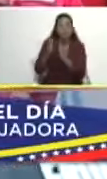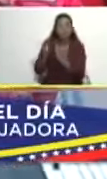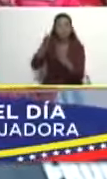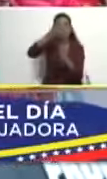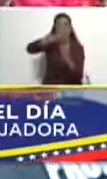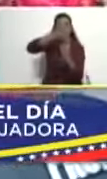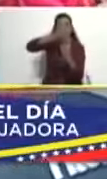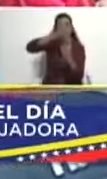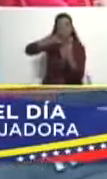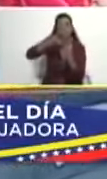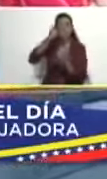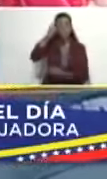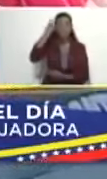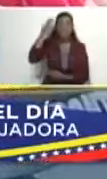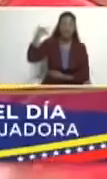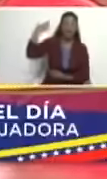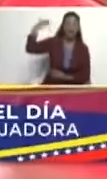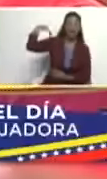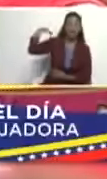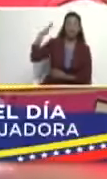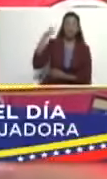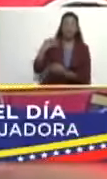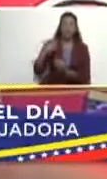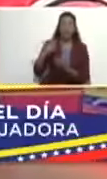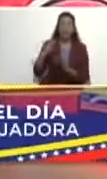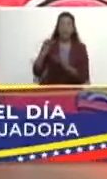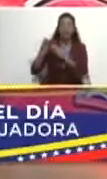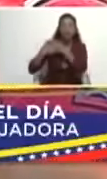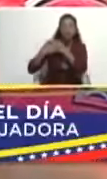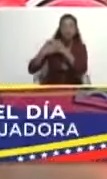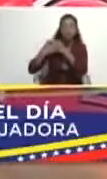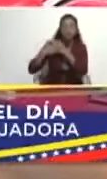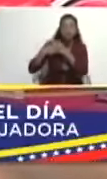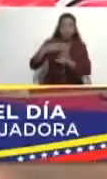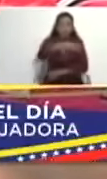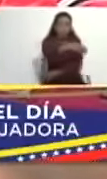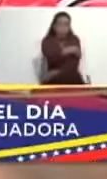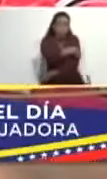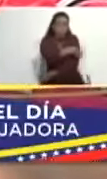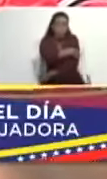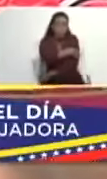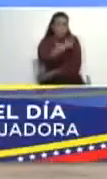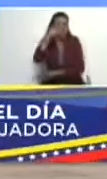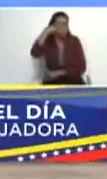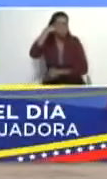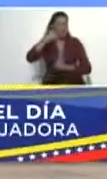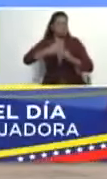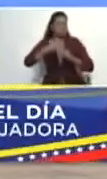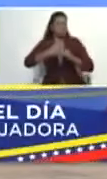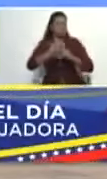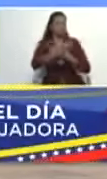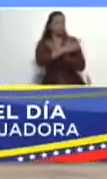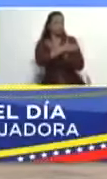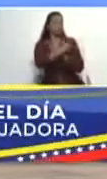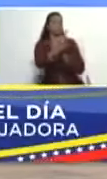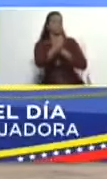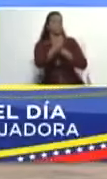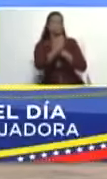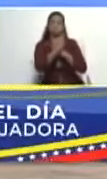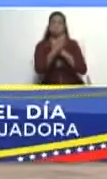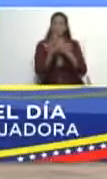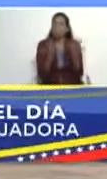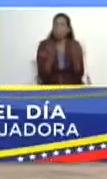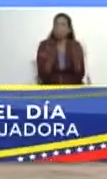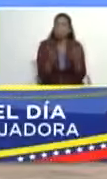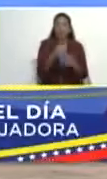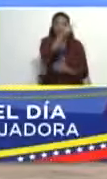porque días antes, a solicitud de la derecha extremista de los apellidos, a solicitud